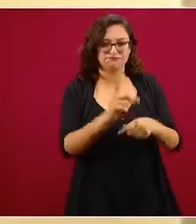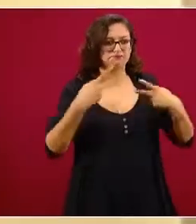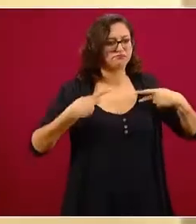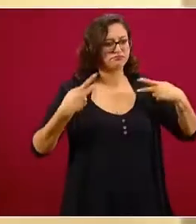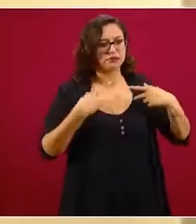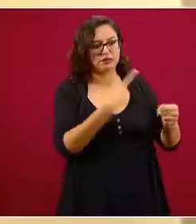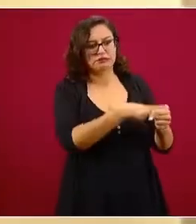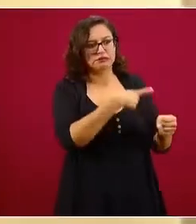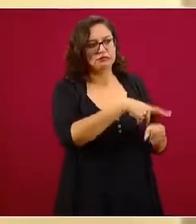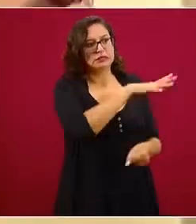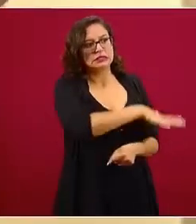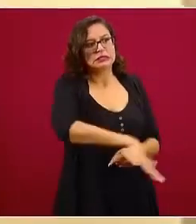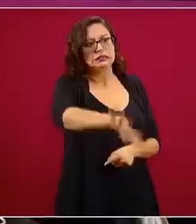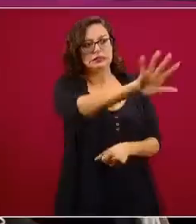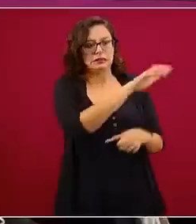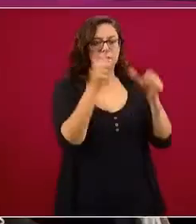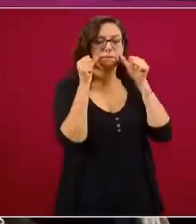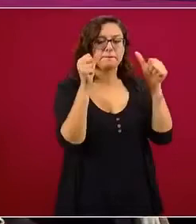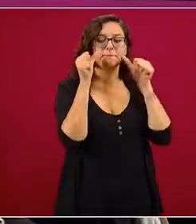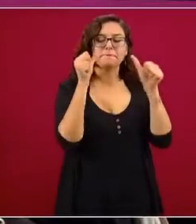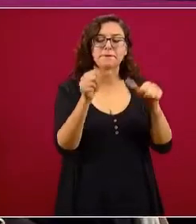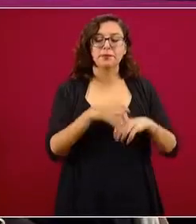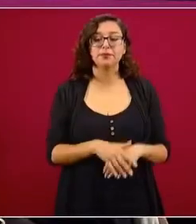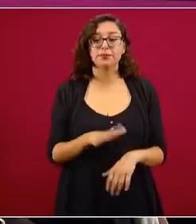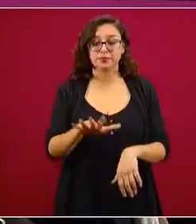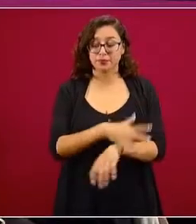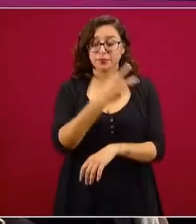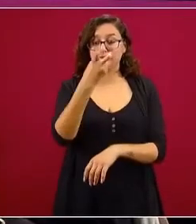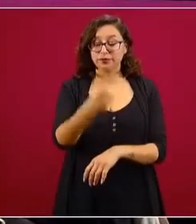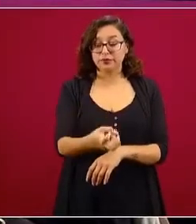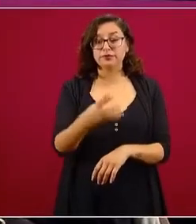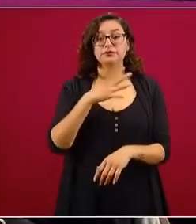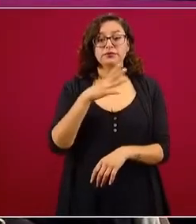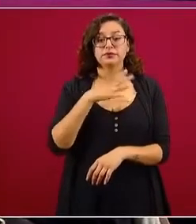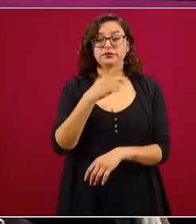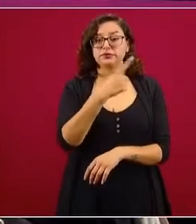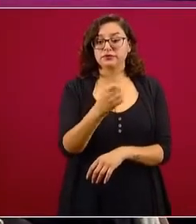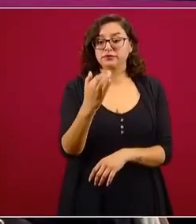atendiendo a las personas de COVID. Por lo mismo, entonces, han